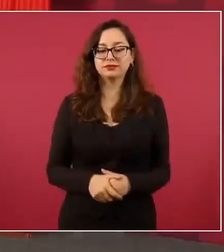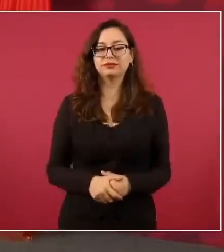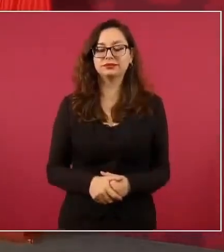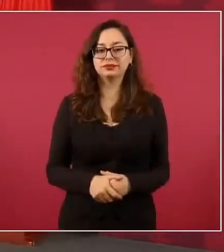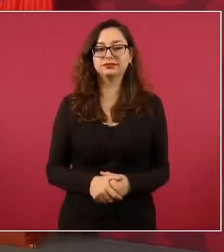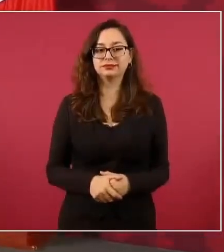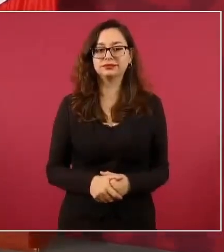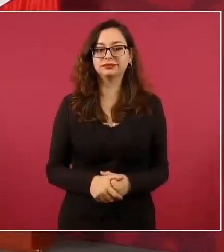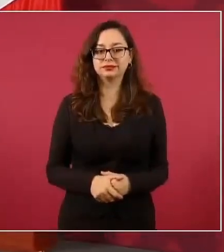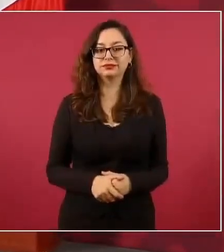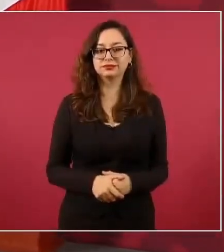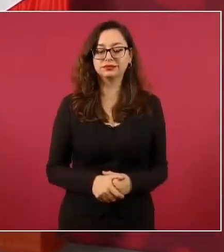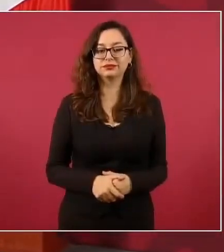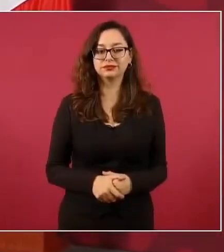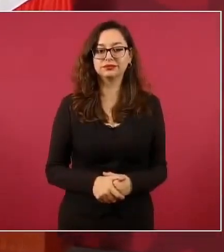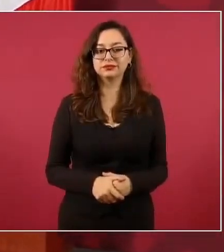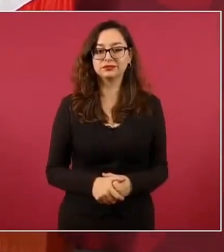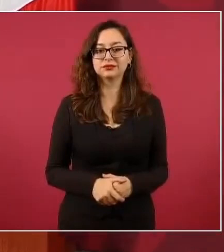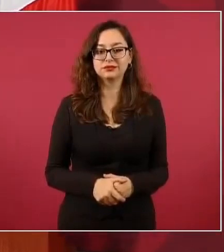bastante,